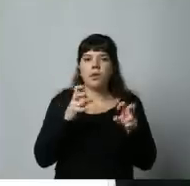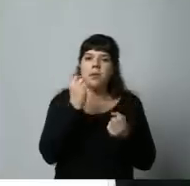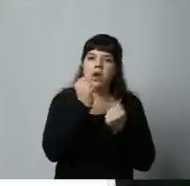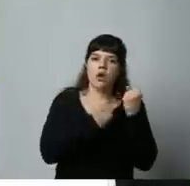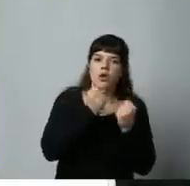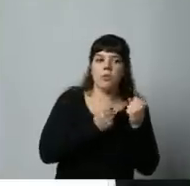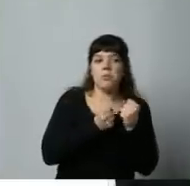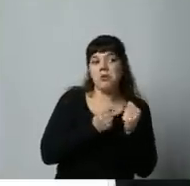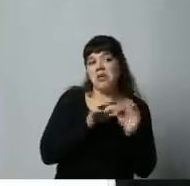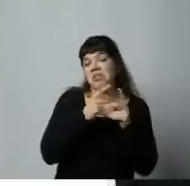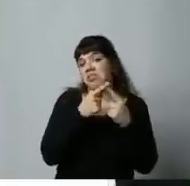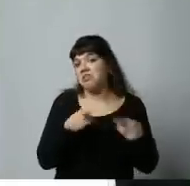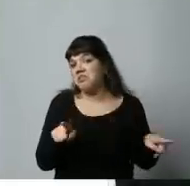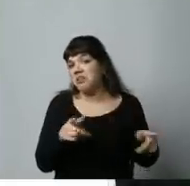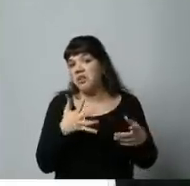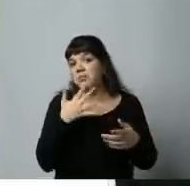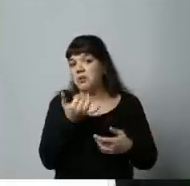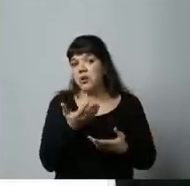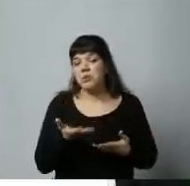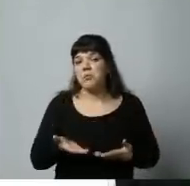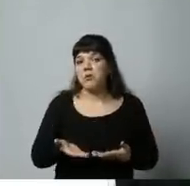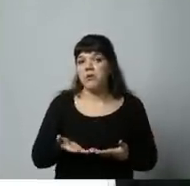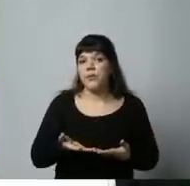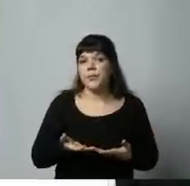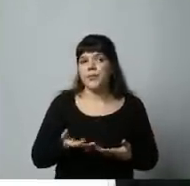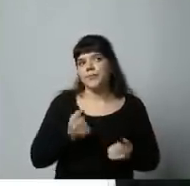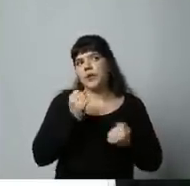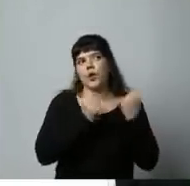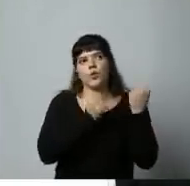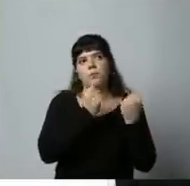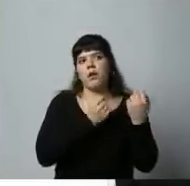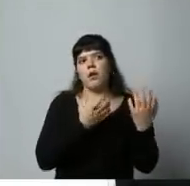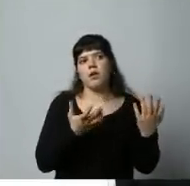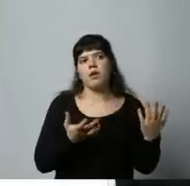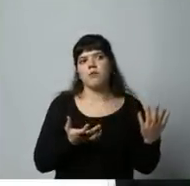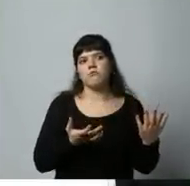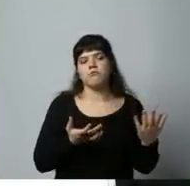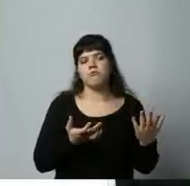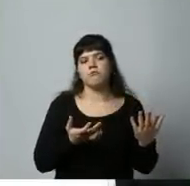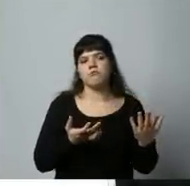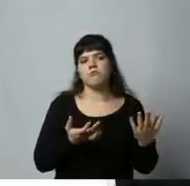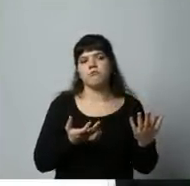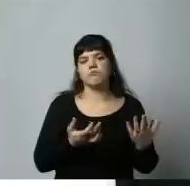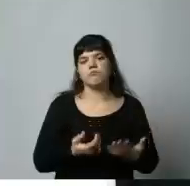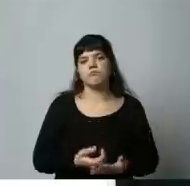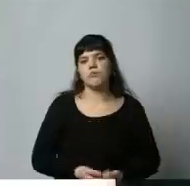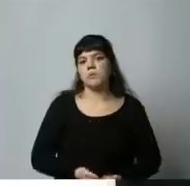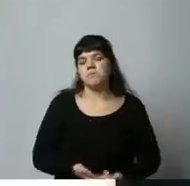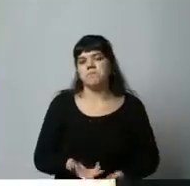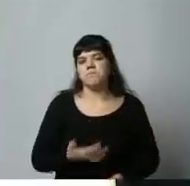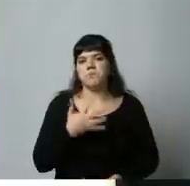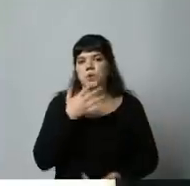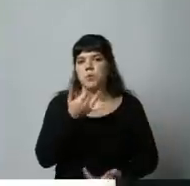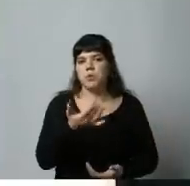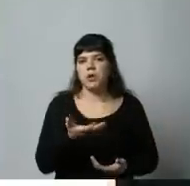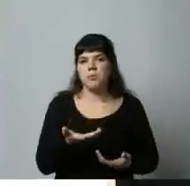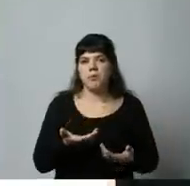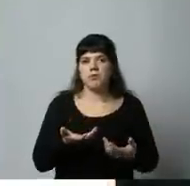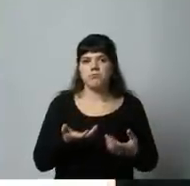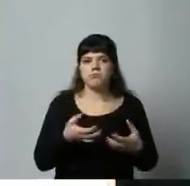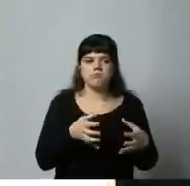alternativas estamos hablando de economía e por ejemplo de